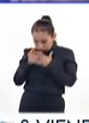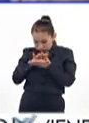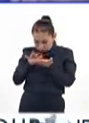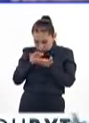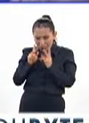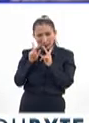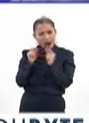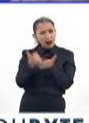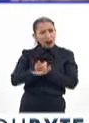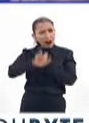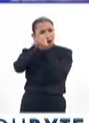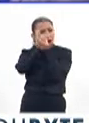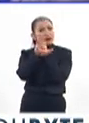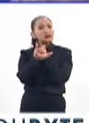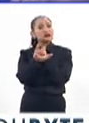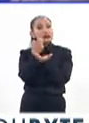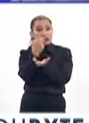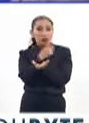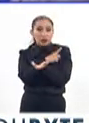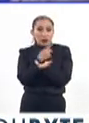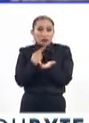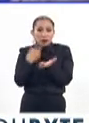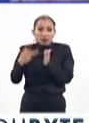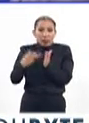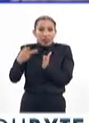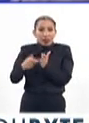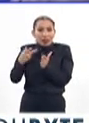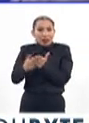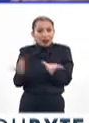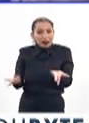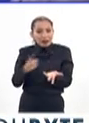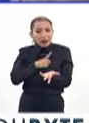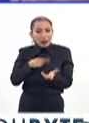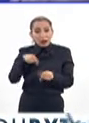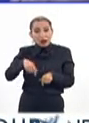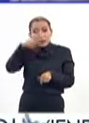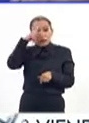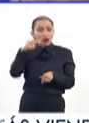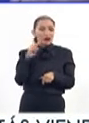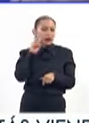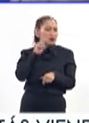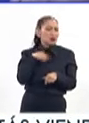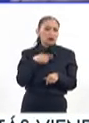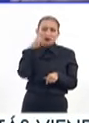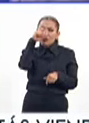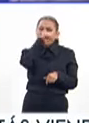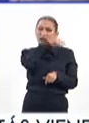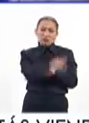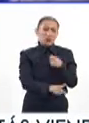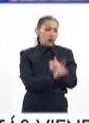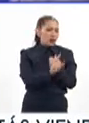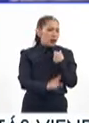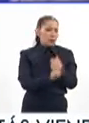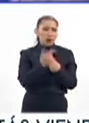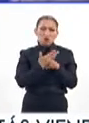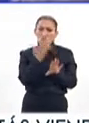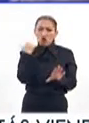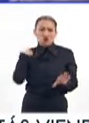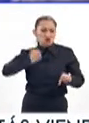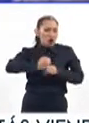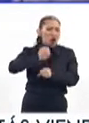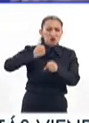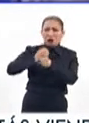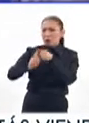acto de paz y eso hay que hacerlo con más frecuencia porque este país ha sido muy violentado, se volvió muy